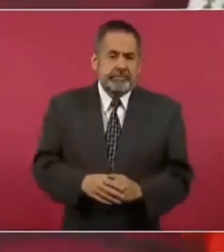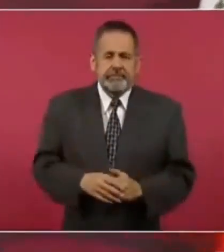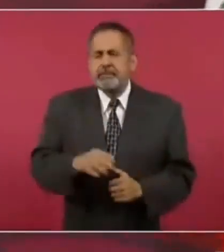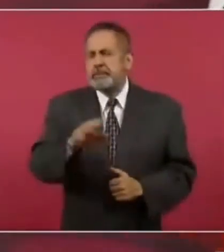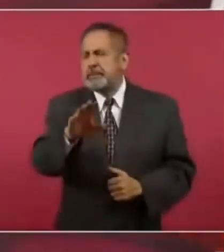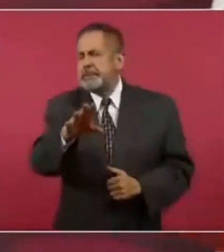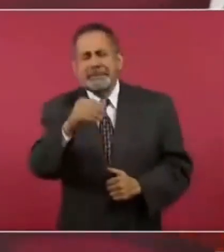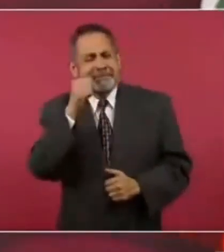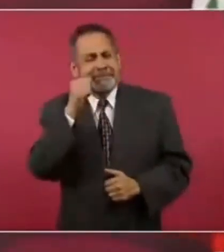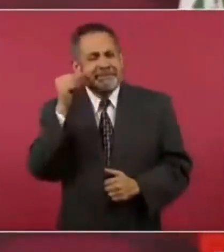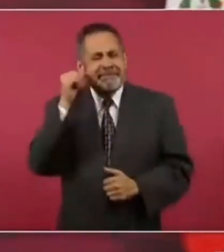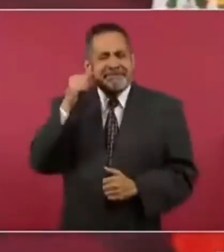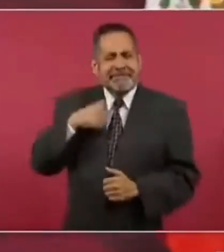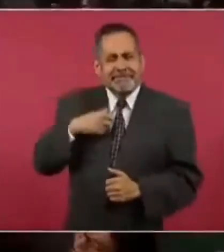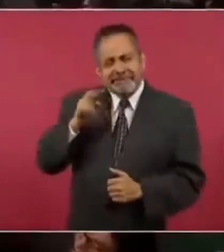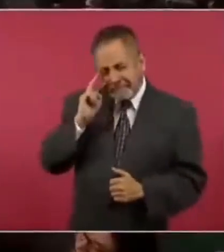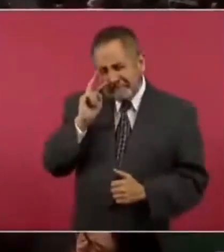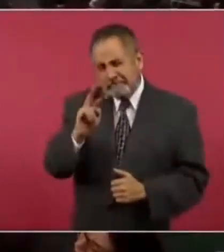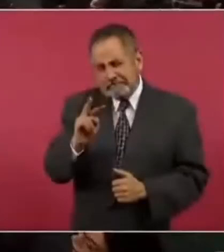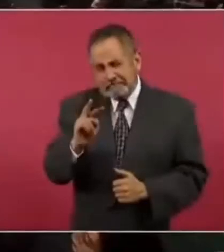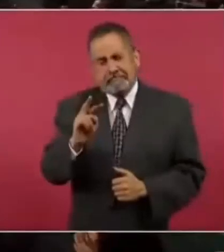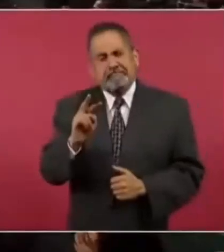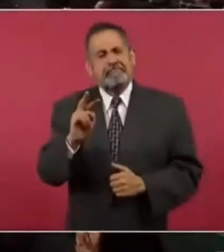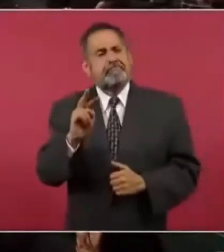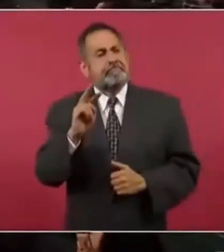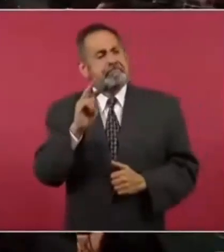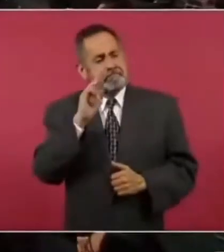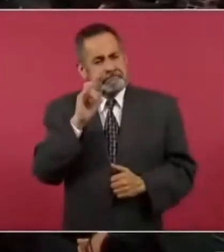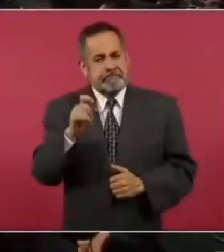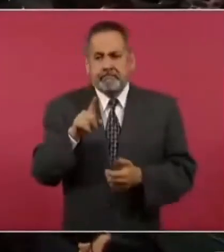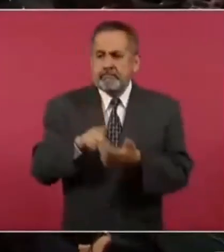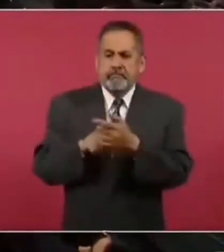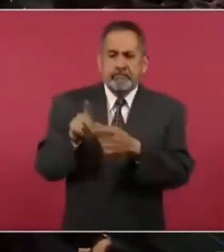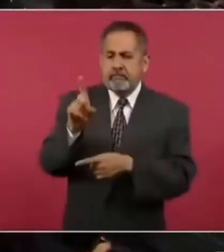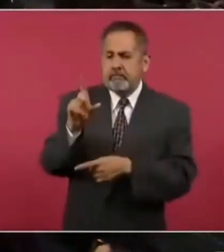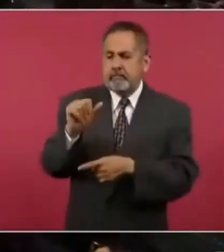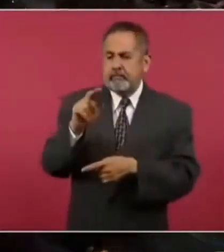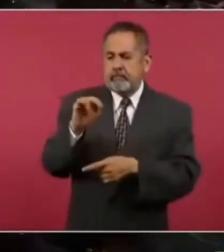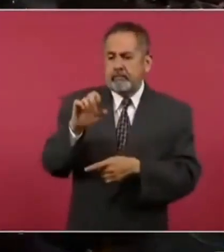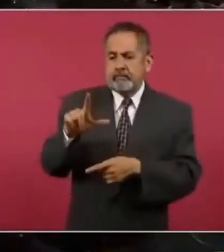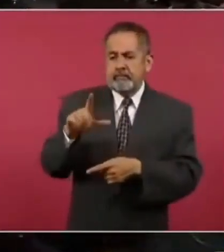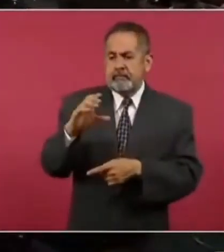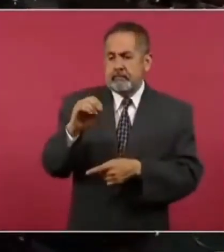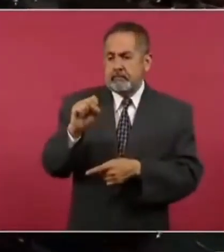Ayer estaba yo viendo algo que en efecto tiene don Daniel Cosío Villegas,